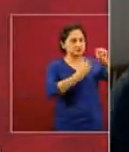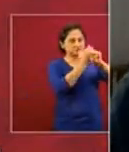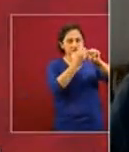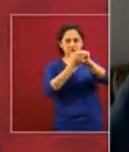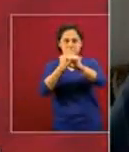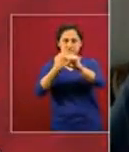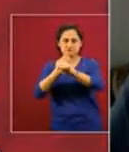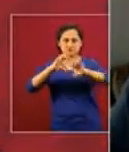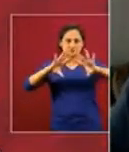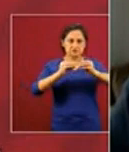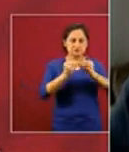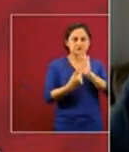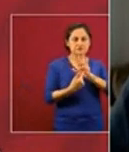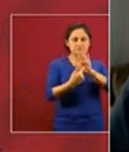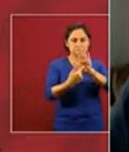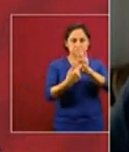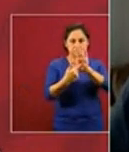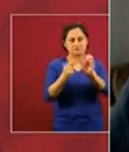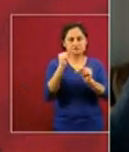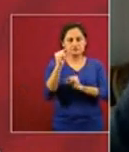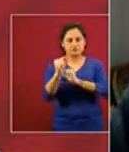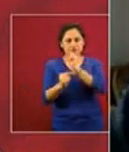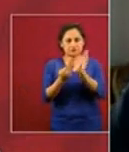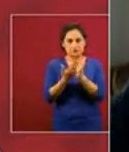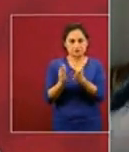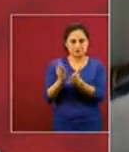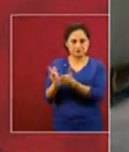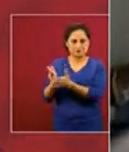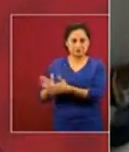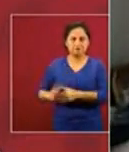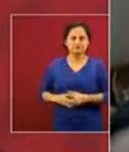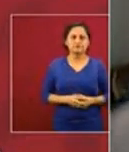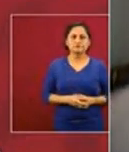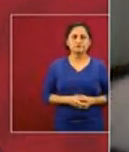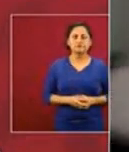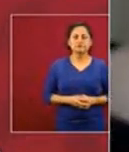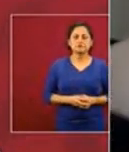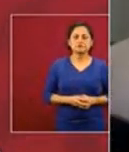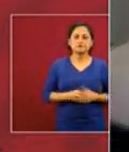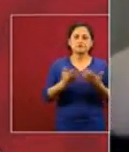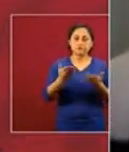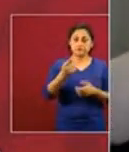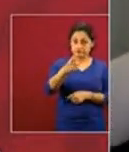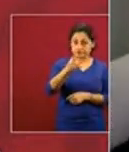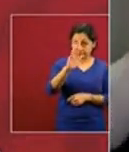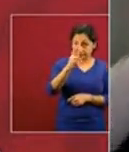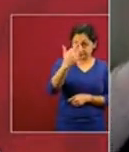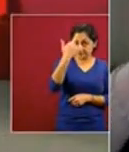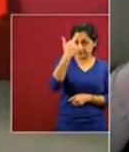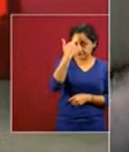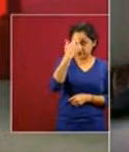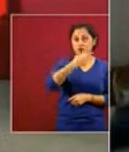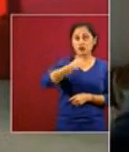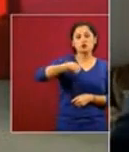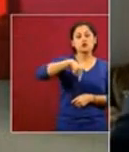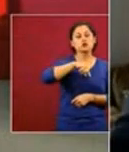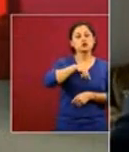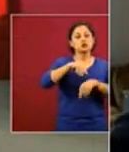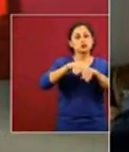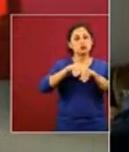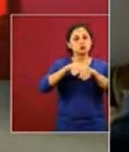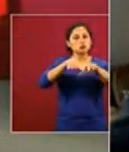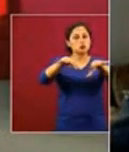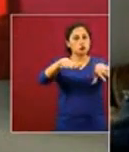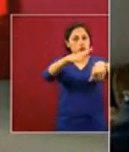.8% del territorio nacional. Y estados que parecía que habían más o menos controlado, como